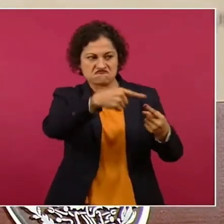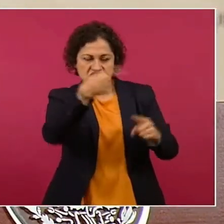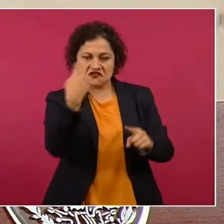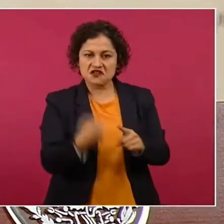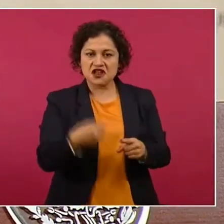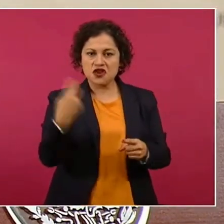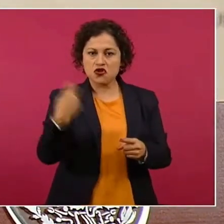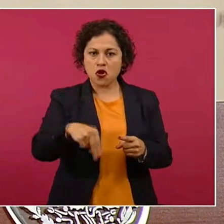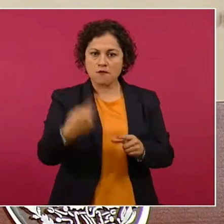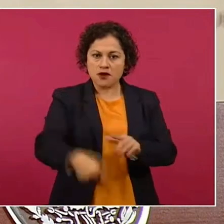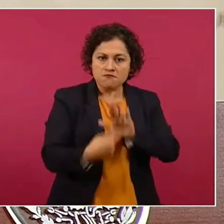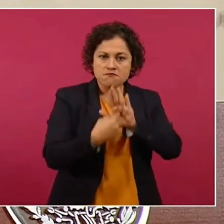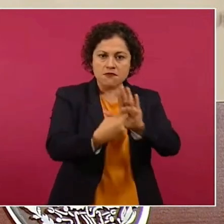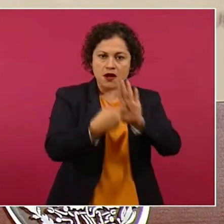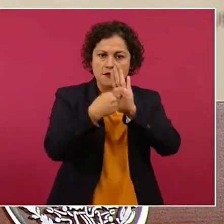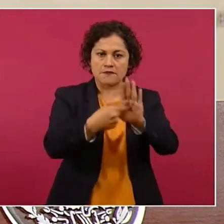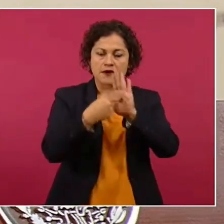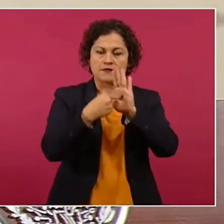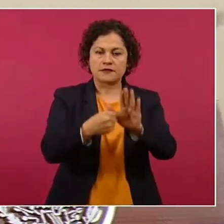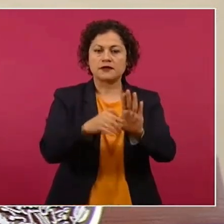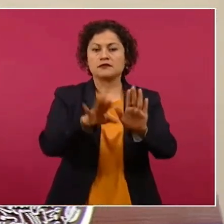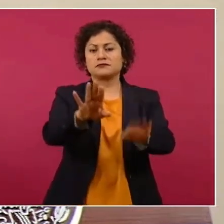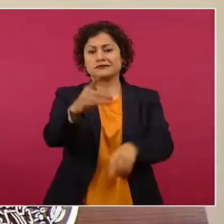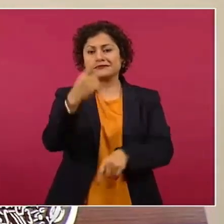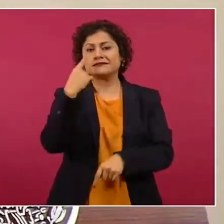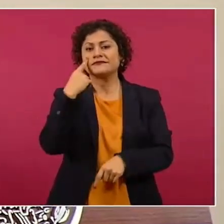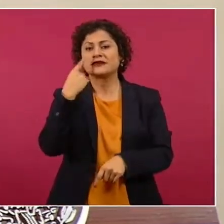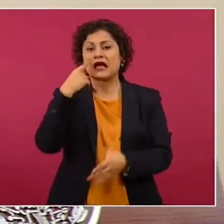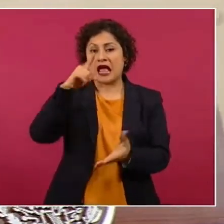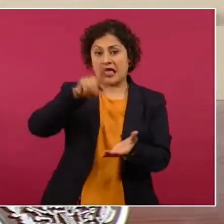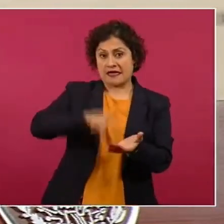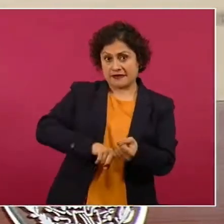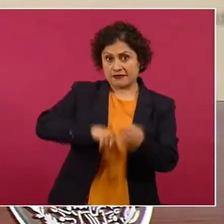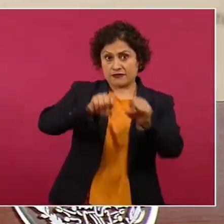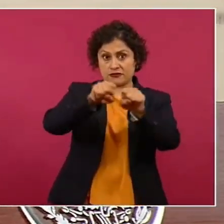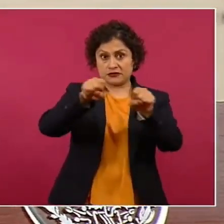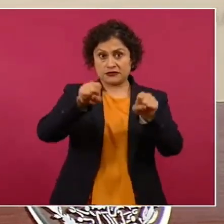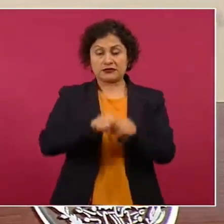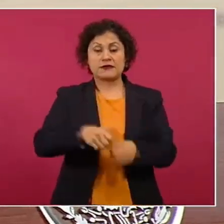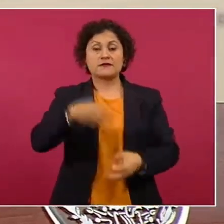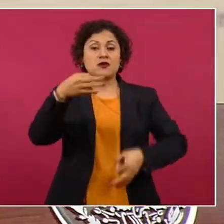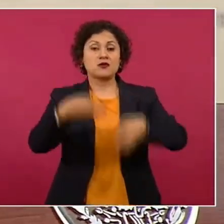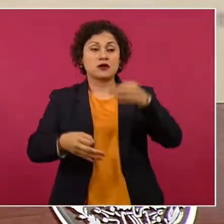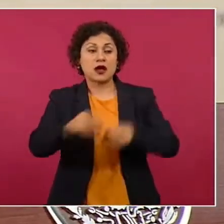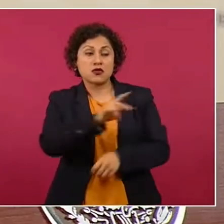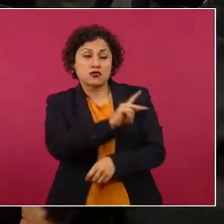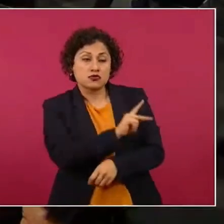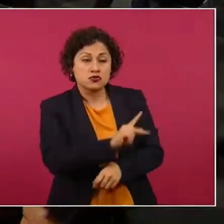actúan de esta manera, ¿no? No todos en el Poder Judicial, pero sí